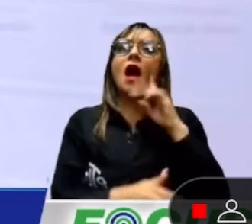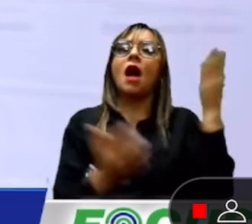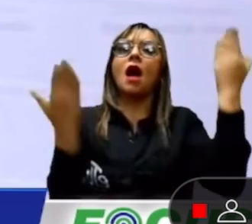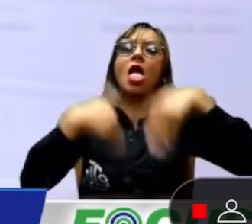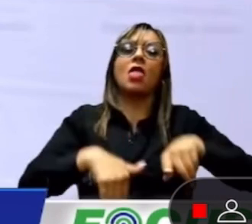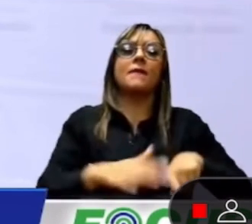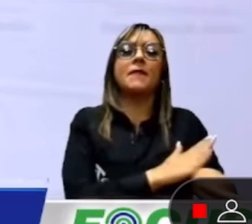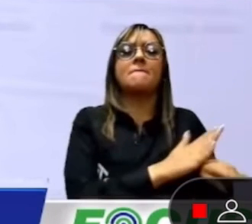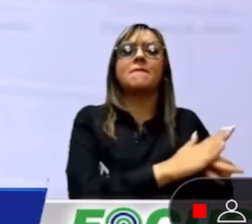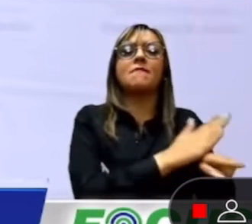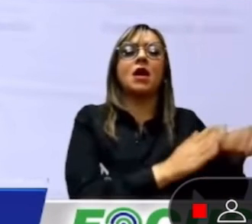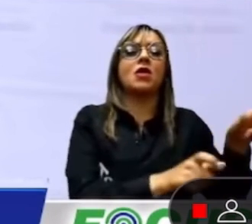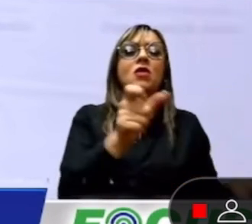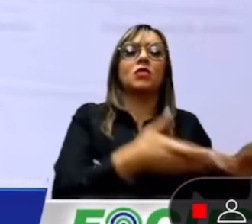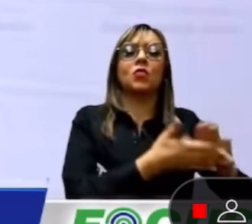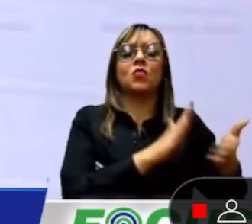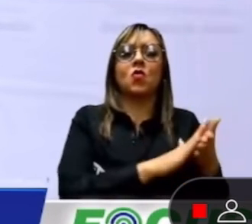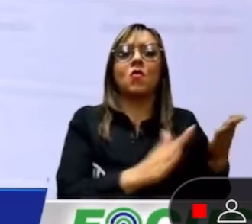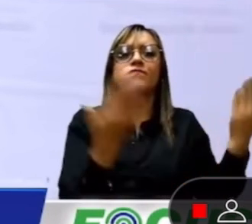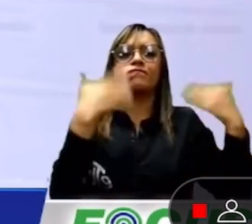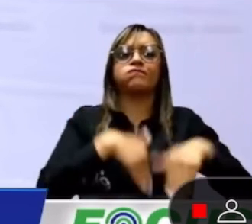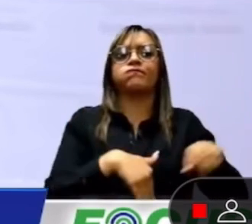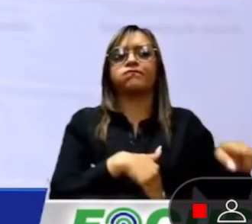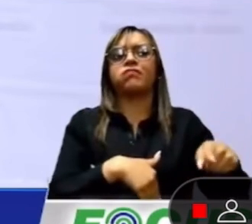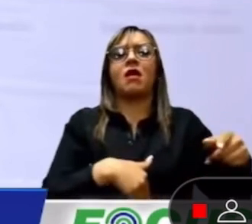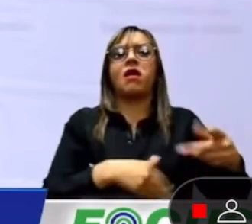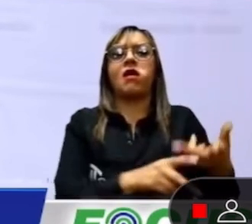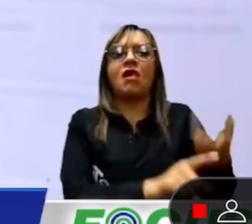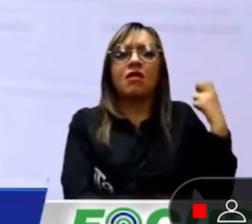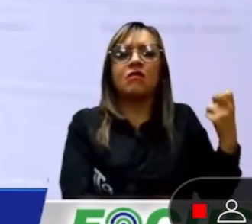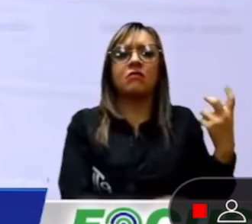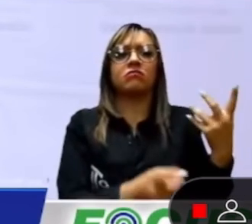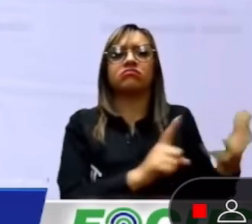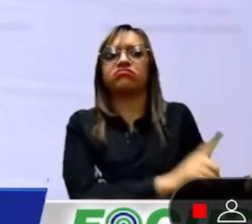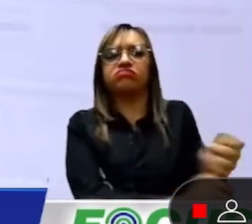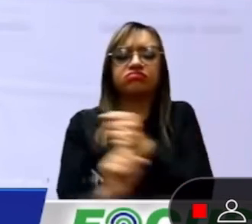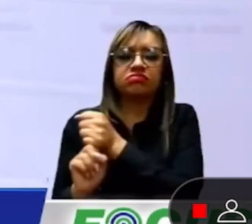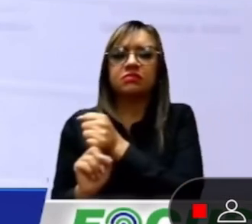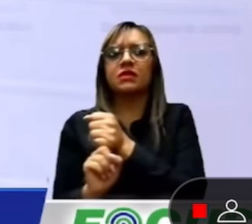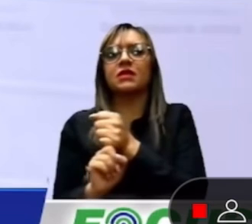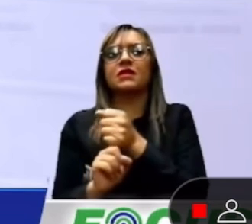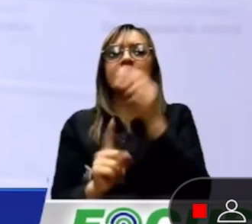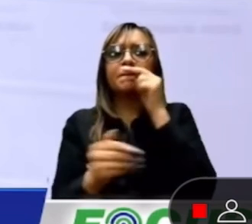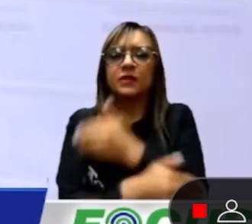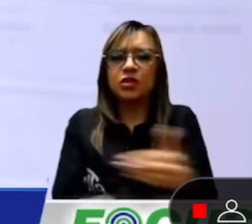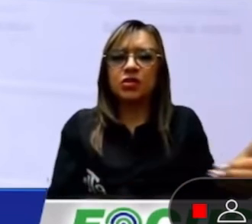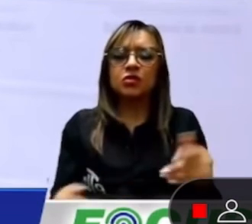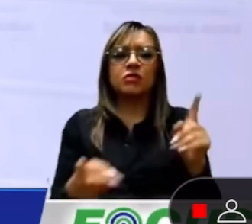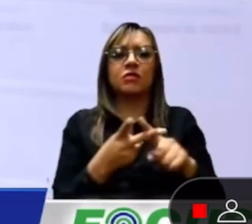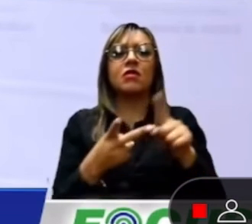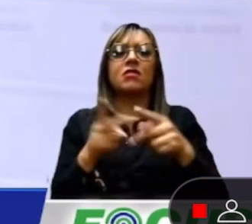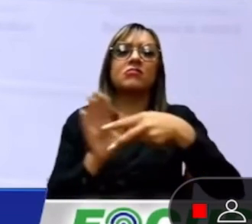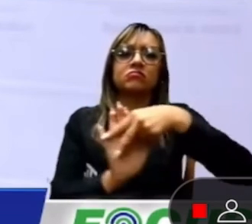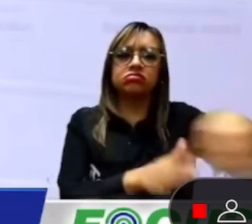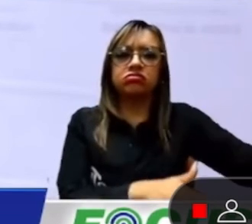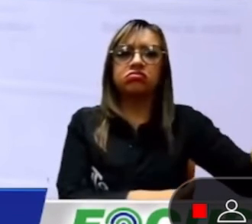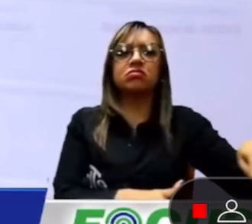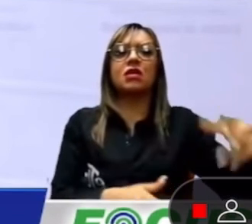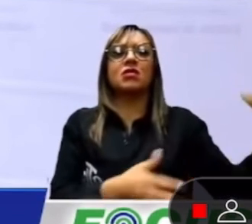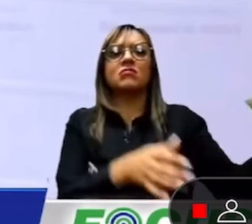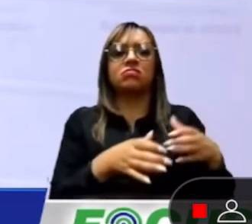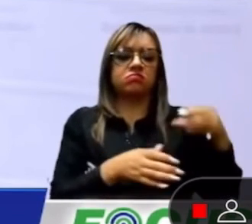afectando gravemente a las comunidades con extorsiones reclutamiento forzado de los menores desplazamiento